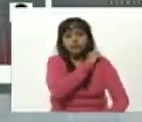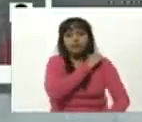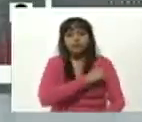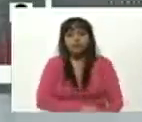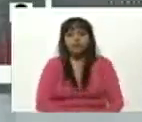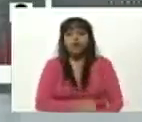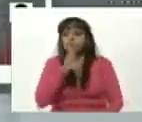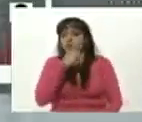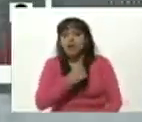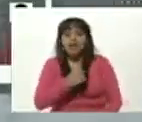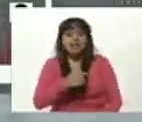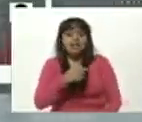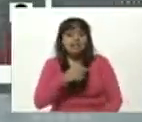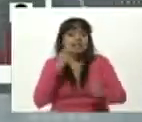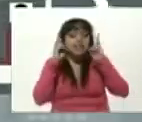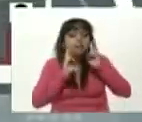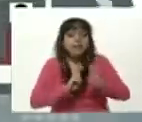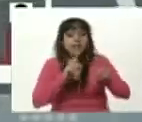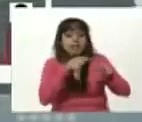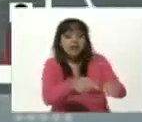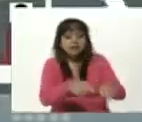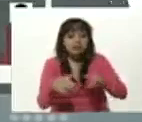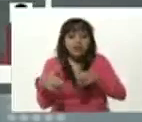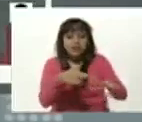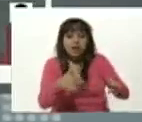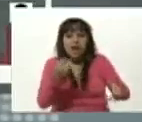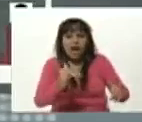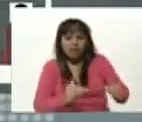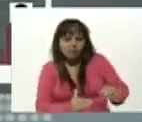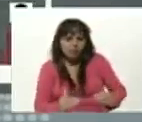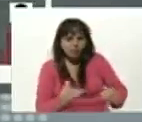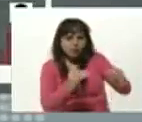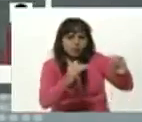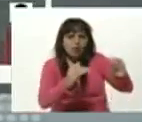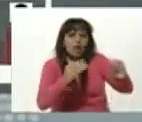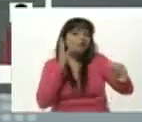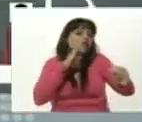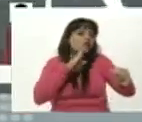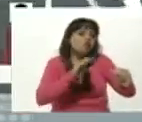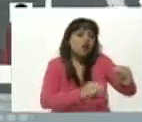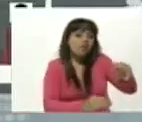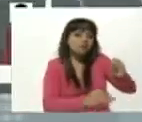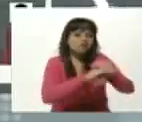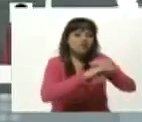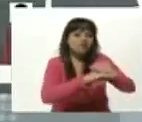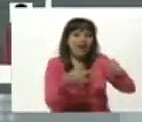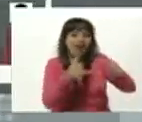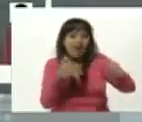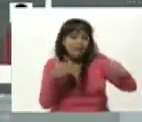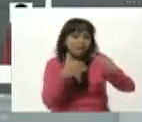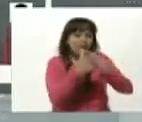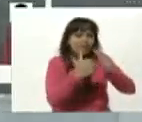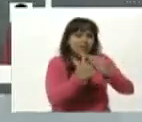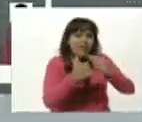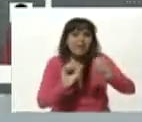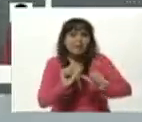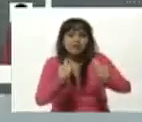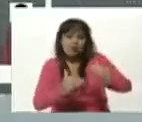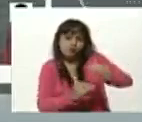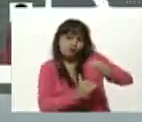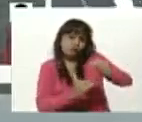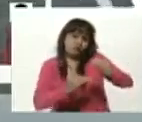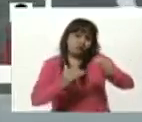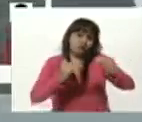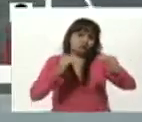del río y ahí se represó el río. Bueno, y eso contribuyó tremendamente con las inundaciones